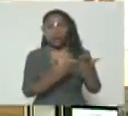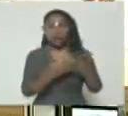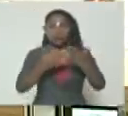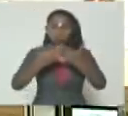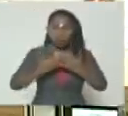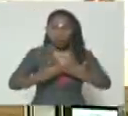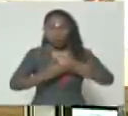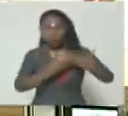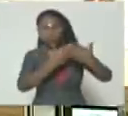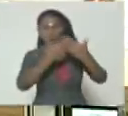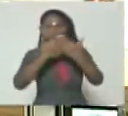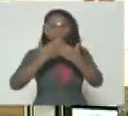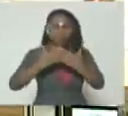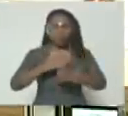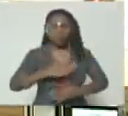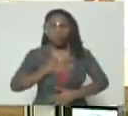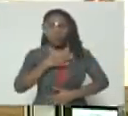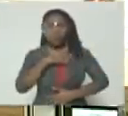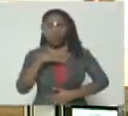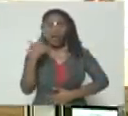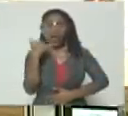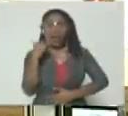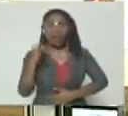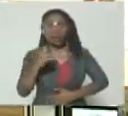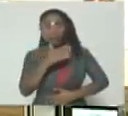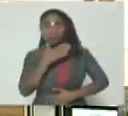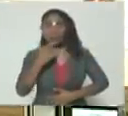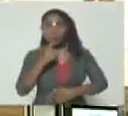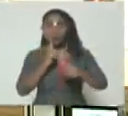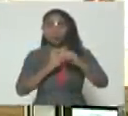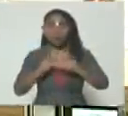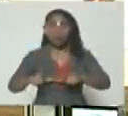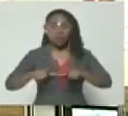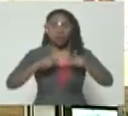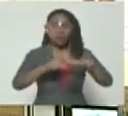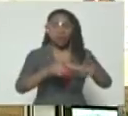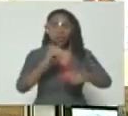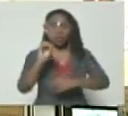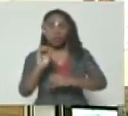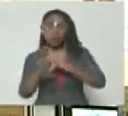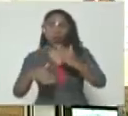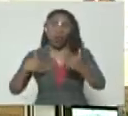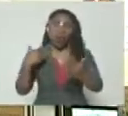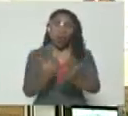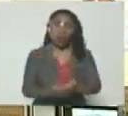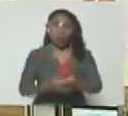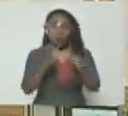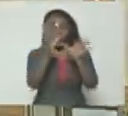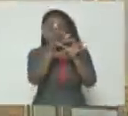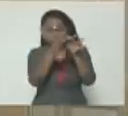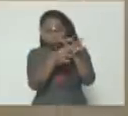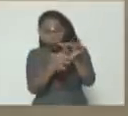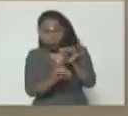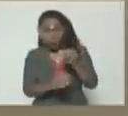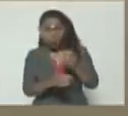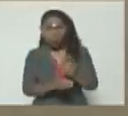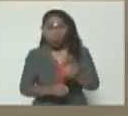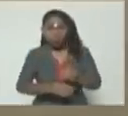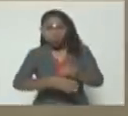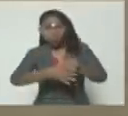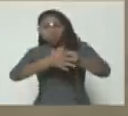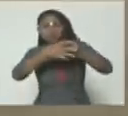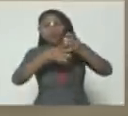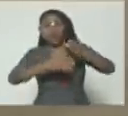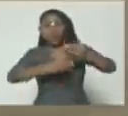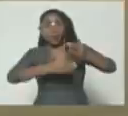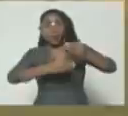estudios para que podamos tener ese margen de calidad y certificación, desde el producto cero hasta lo que es el refinado y el embotellado de todos nuestros magníficos rones.